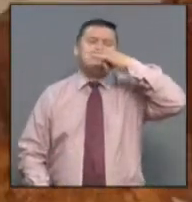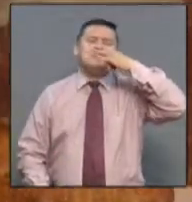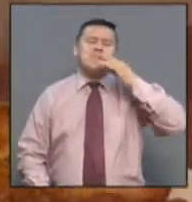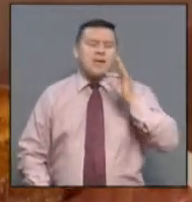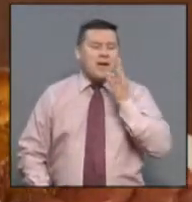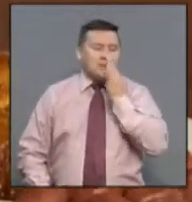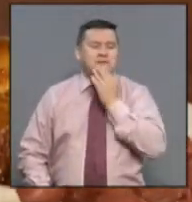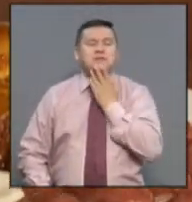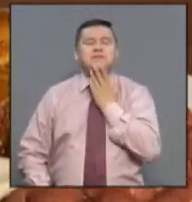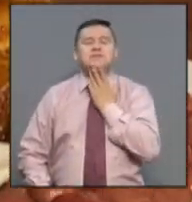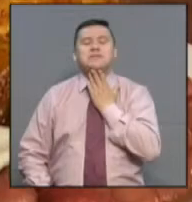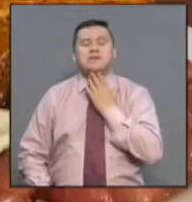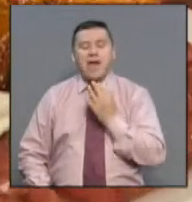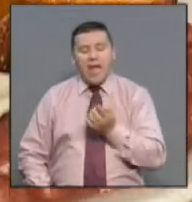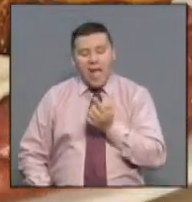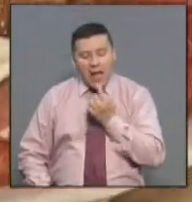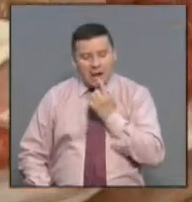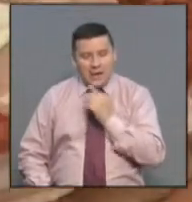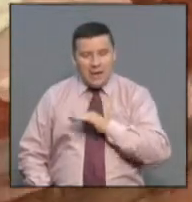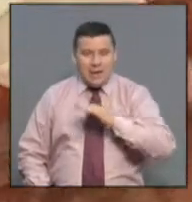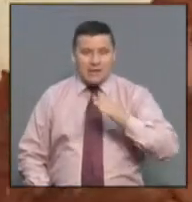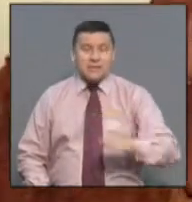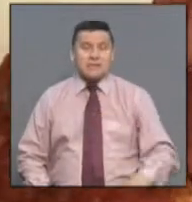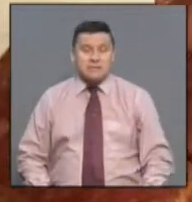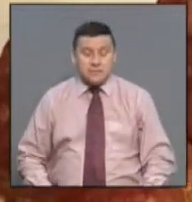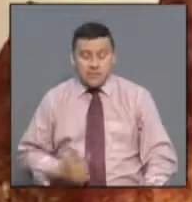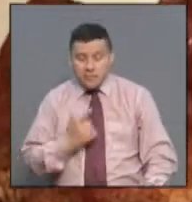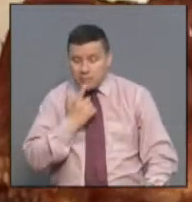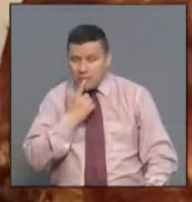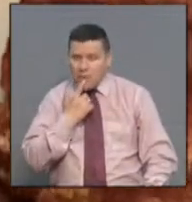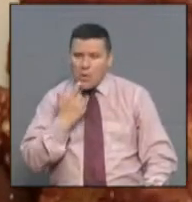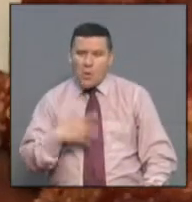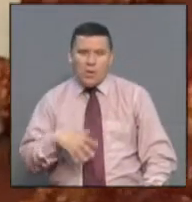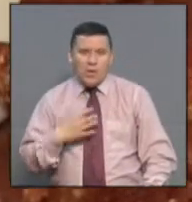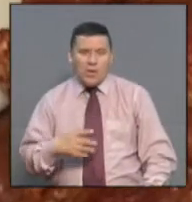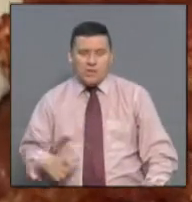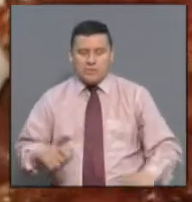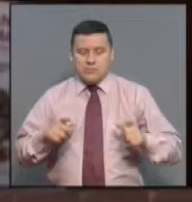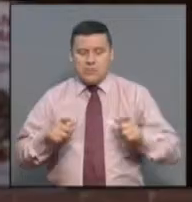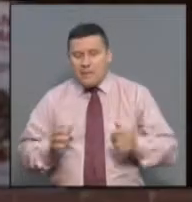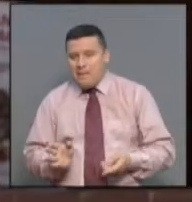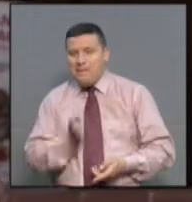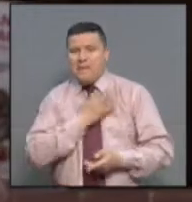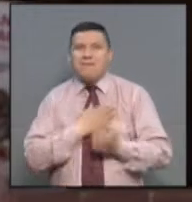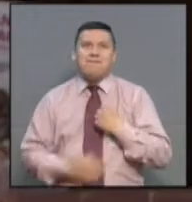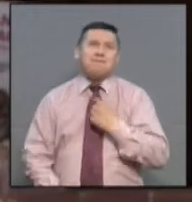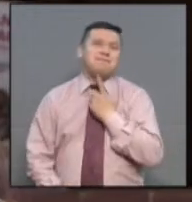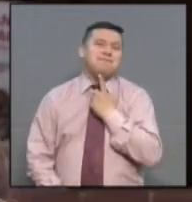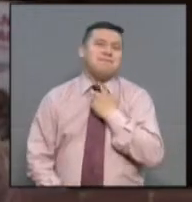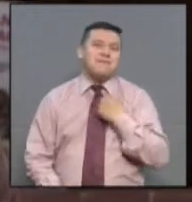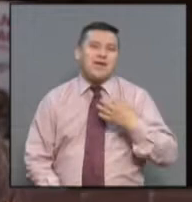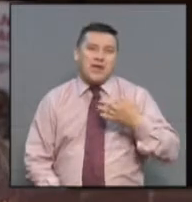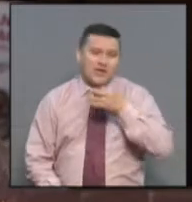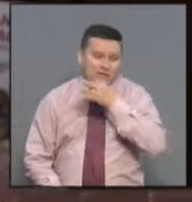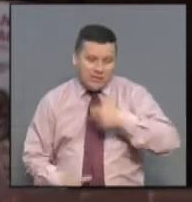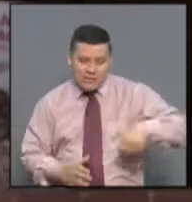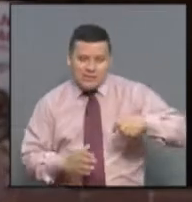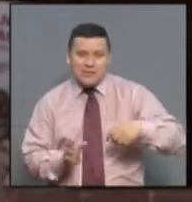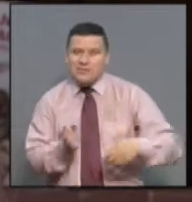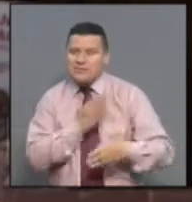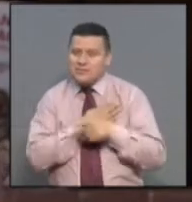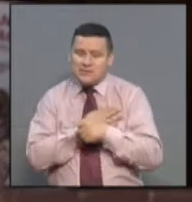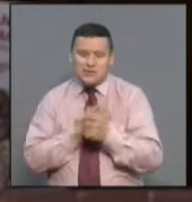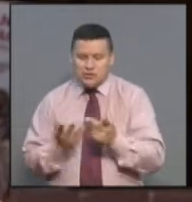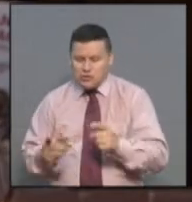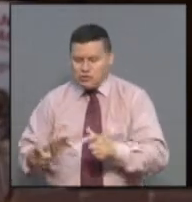sacia cualquier paladar que visite Antioquia para probar la inigualable bandeja paisa. Me encanta la cazuela de frijoles y la bandeja paisa. Son